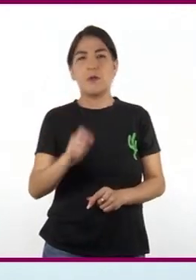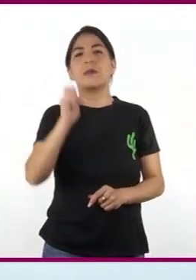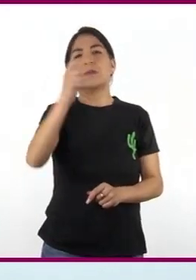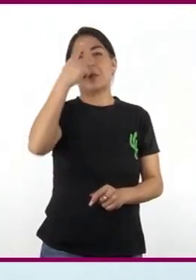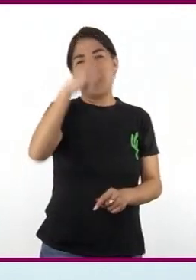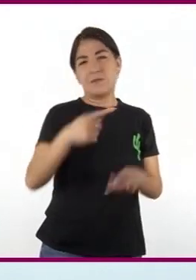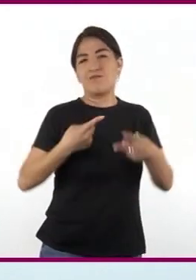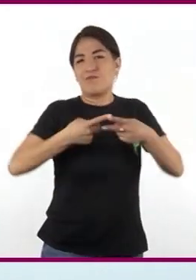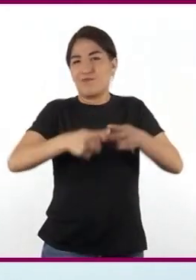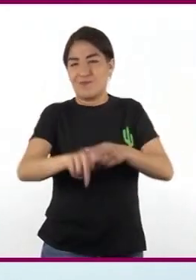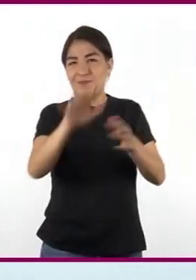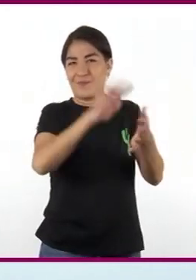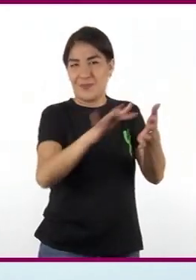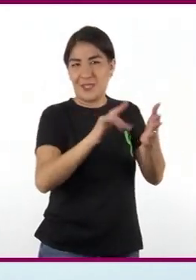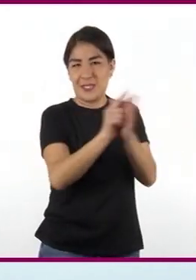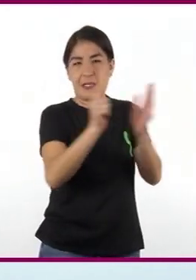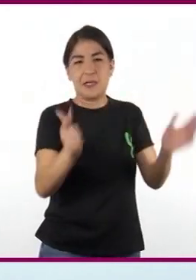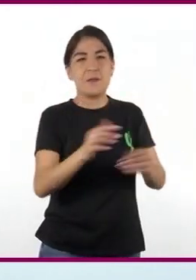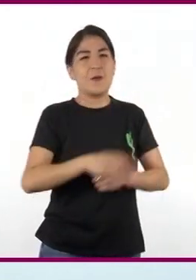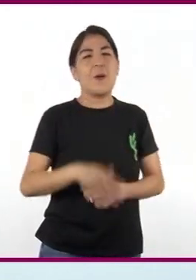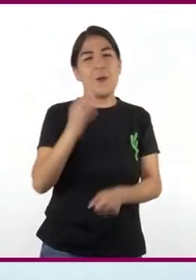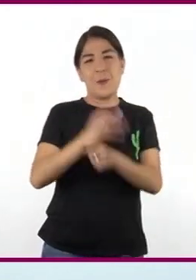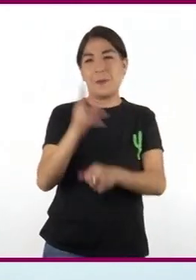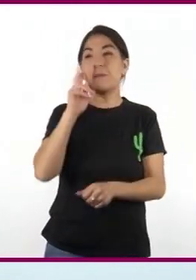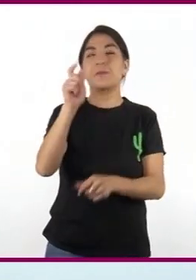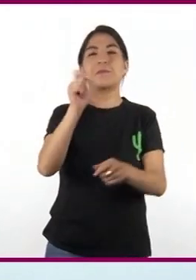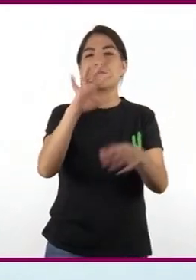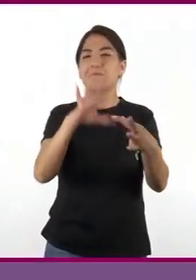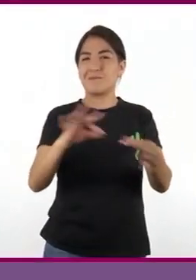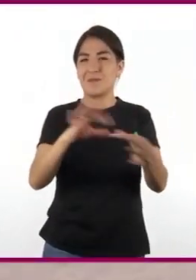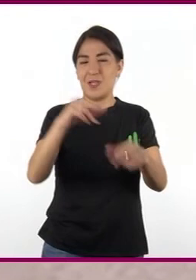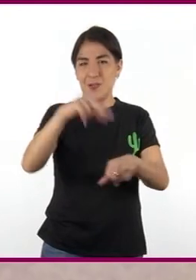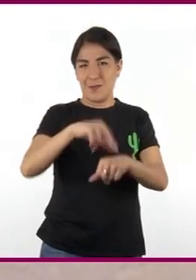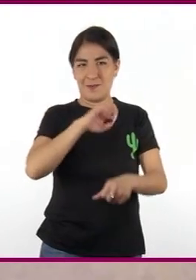introducciones. Veamos la aportación de nuestro especialista.